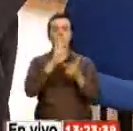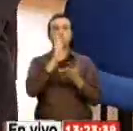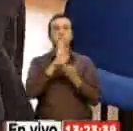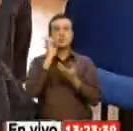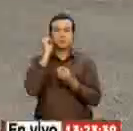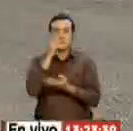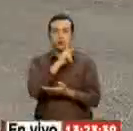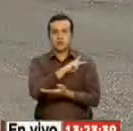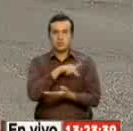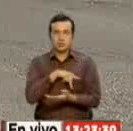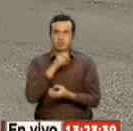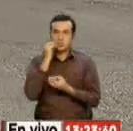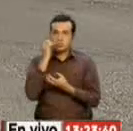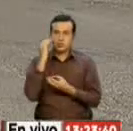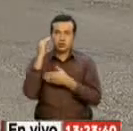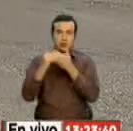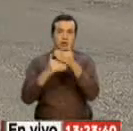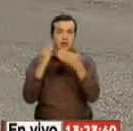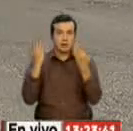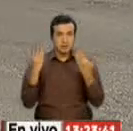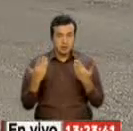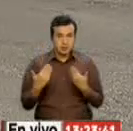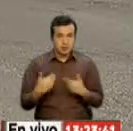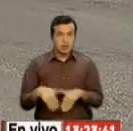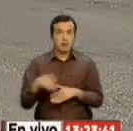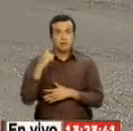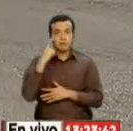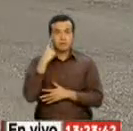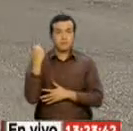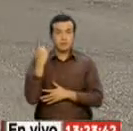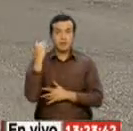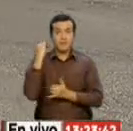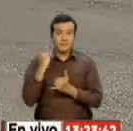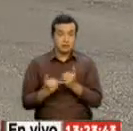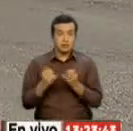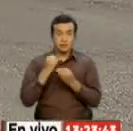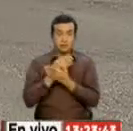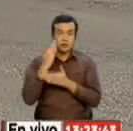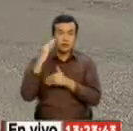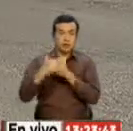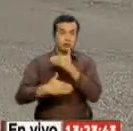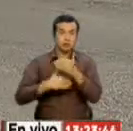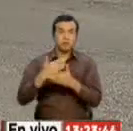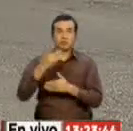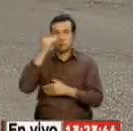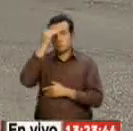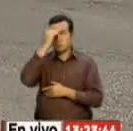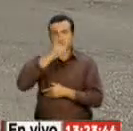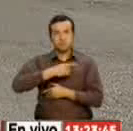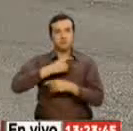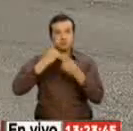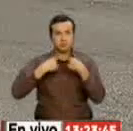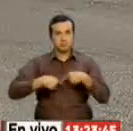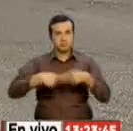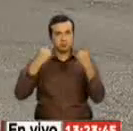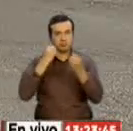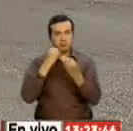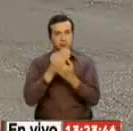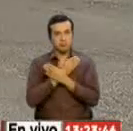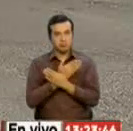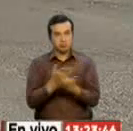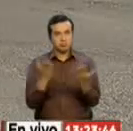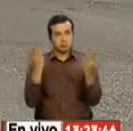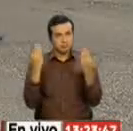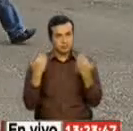testimonio personal. Para posteriormente ya pasar a los alegatos finales y en los próximos días ya tener una sentencia en este caso. Esa es la información que se